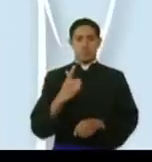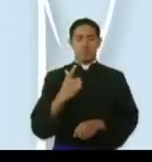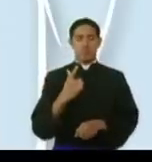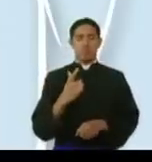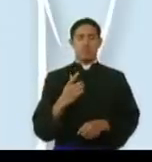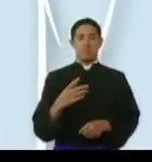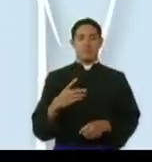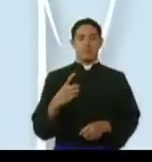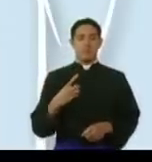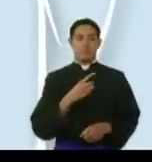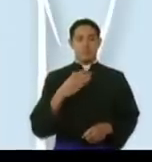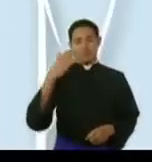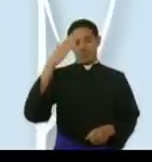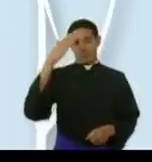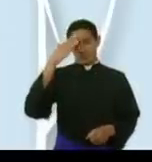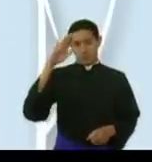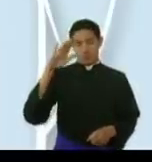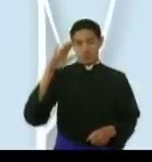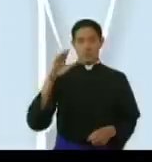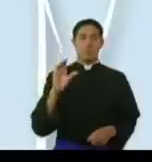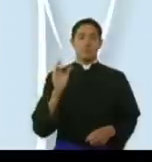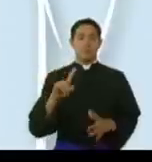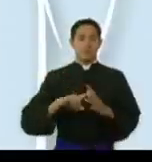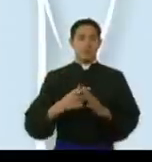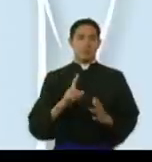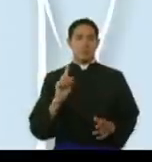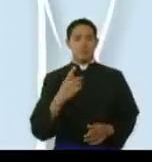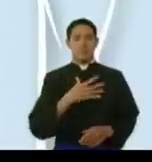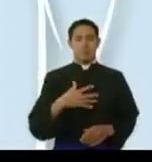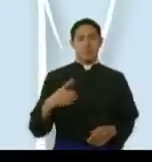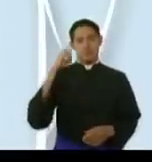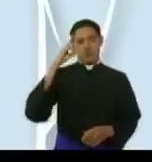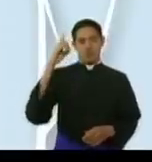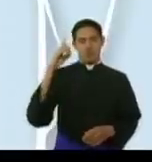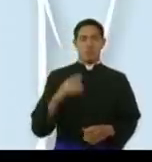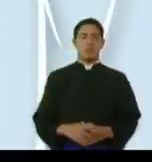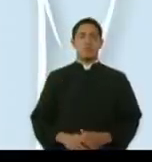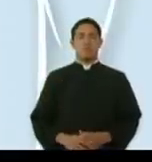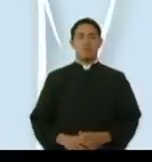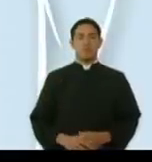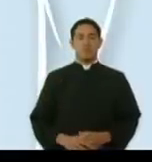empezaste a ser cristiano y tenerla grabada, tenerla presente.